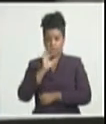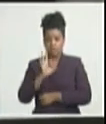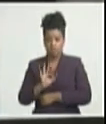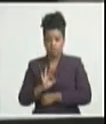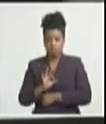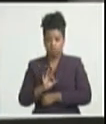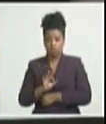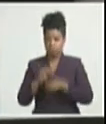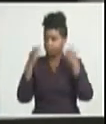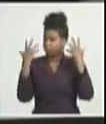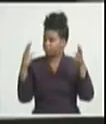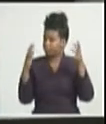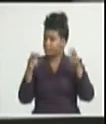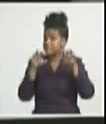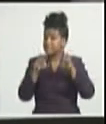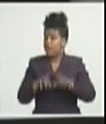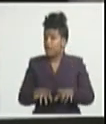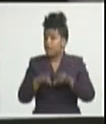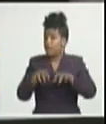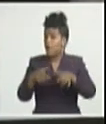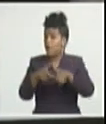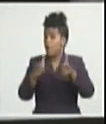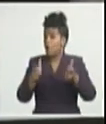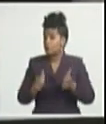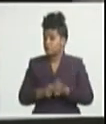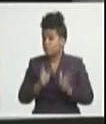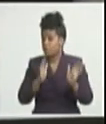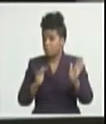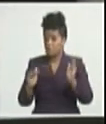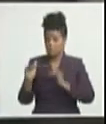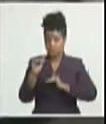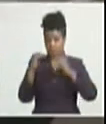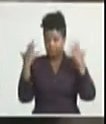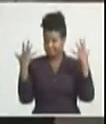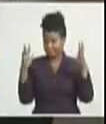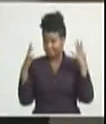secretario del Consejo de Ministros.